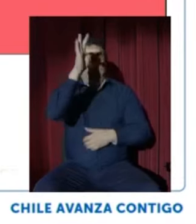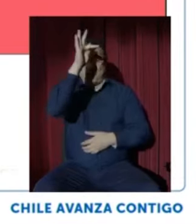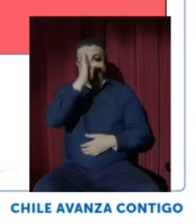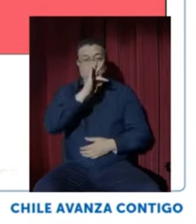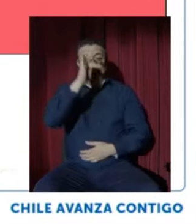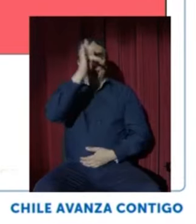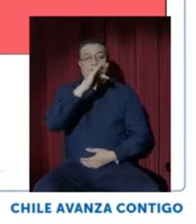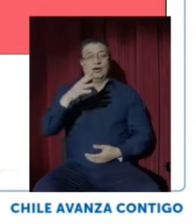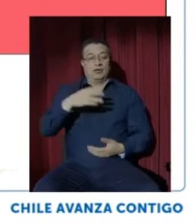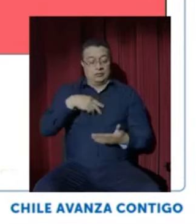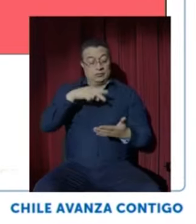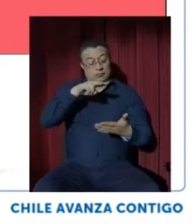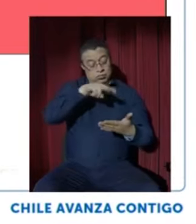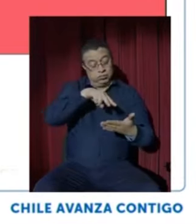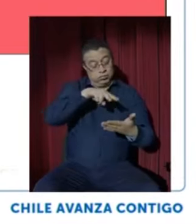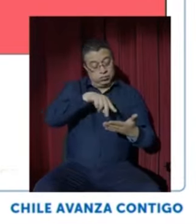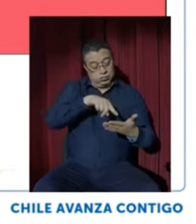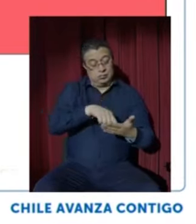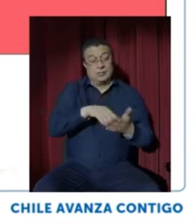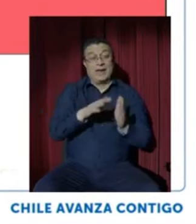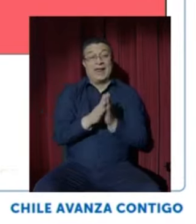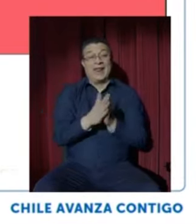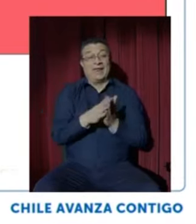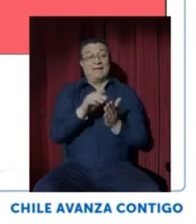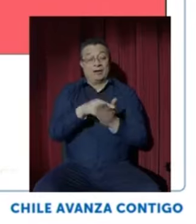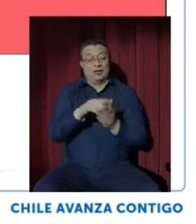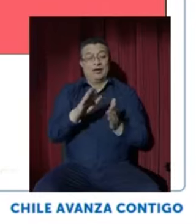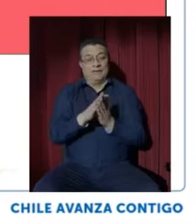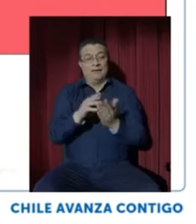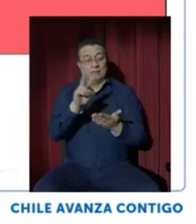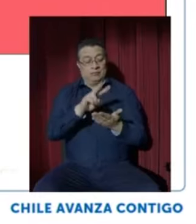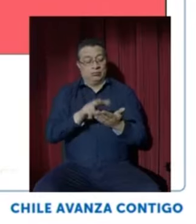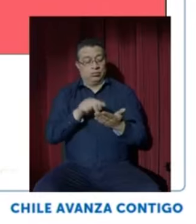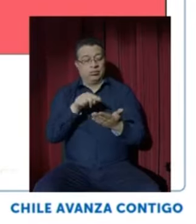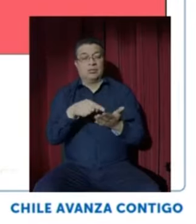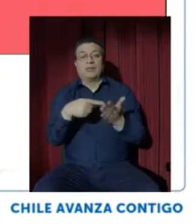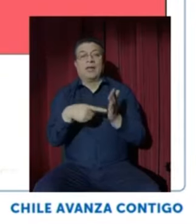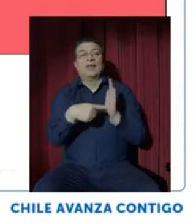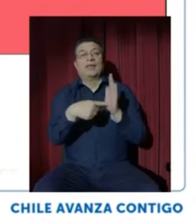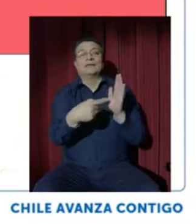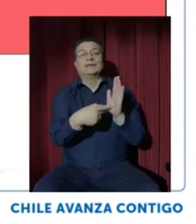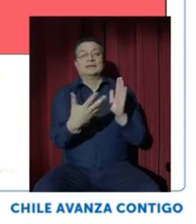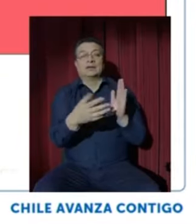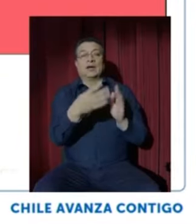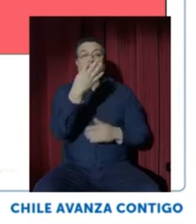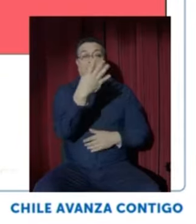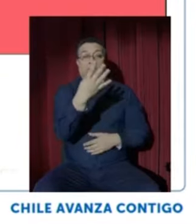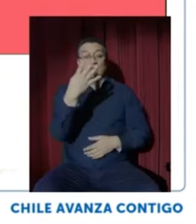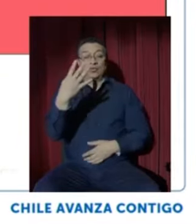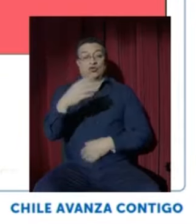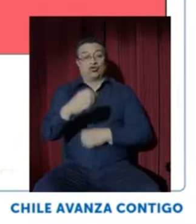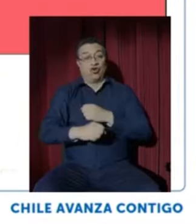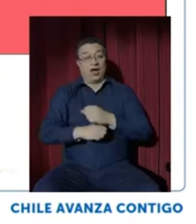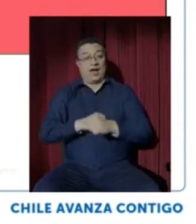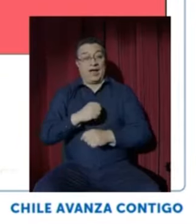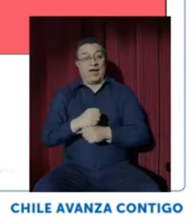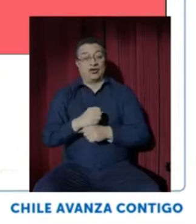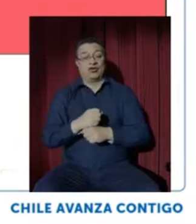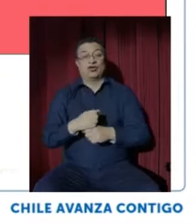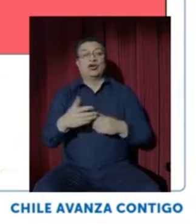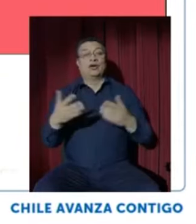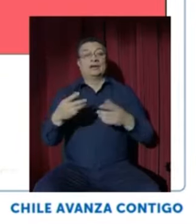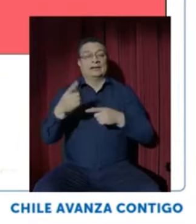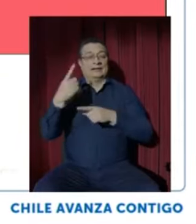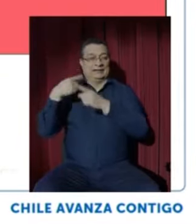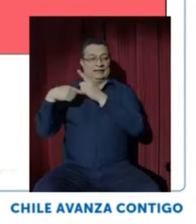yo leí prólogo lib y una dedicatoria de un libro que mostraba los 44 años de